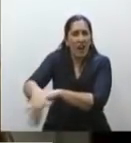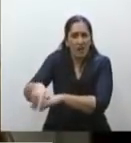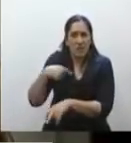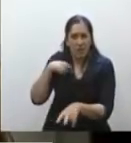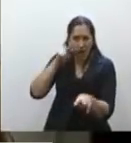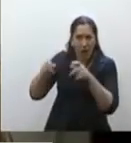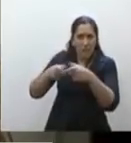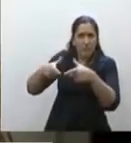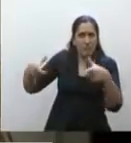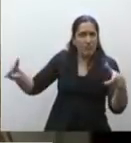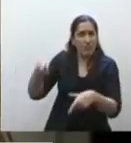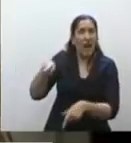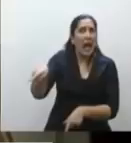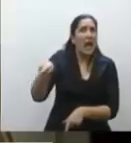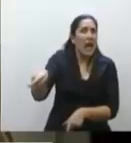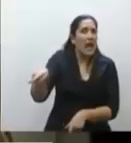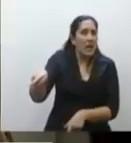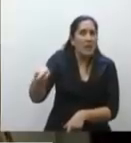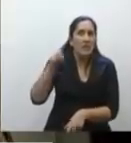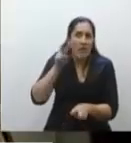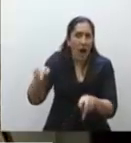Entonces, creo que tenemos que tener